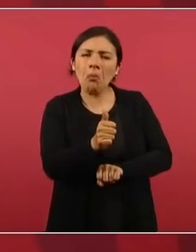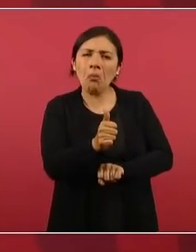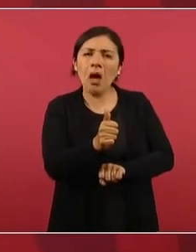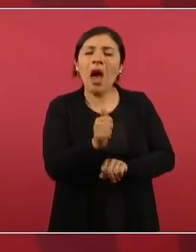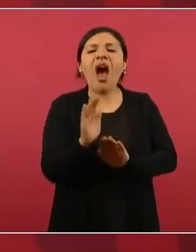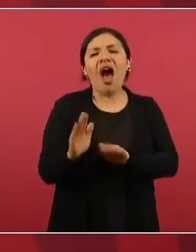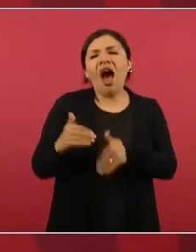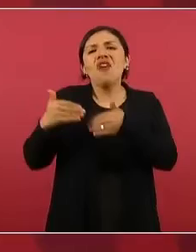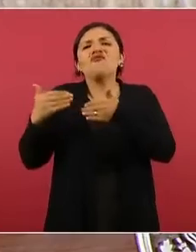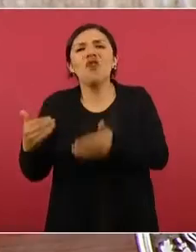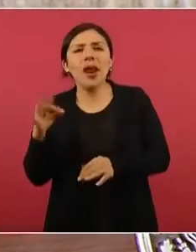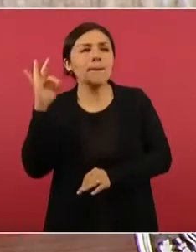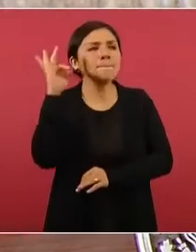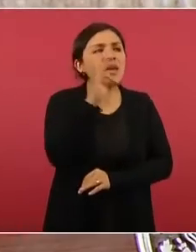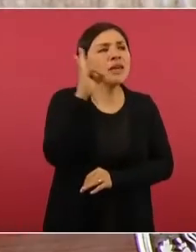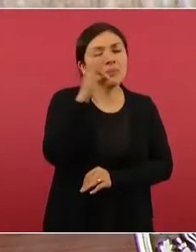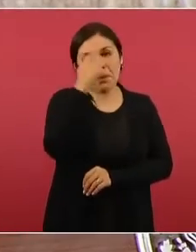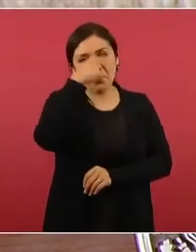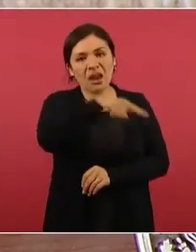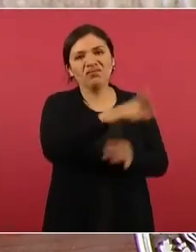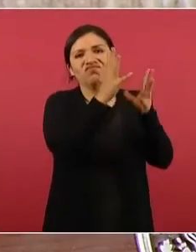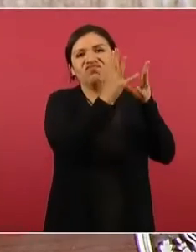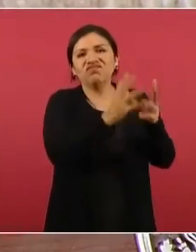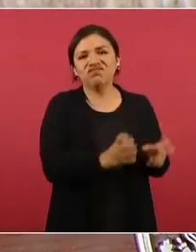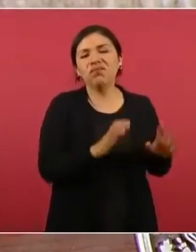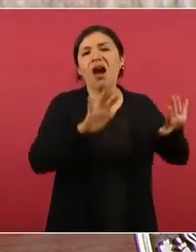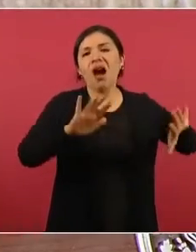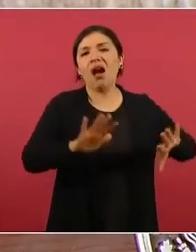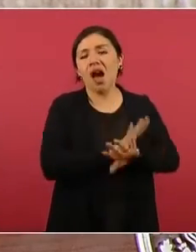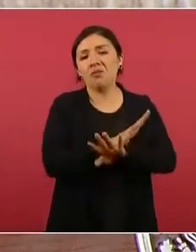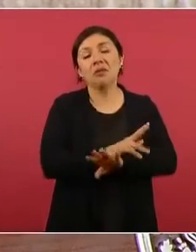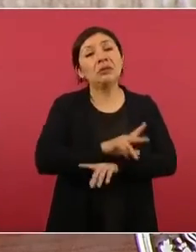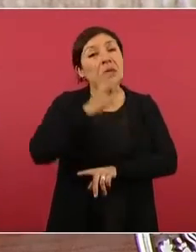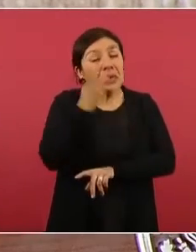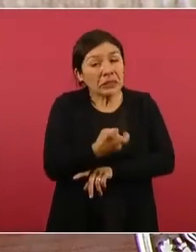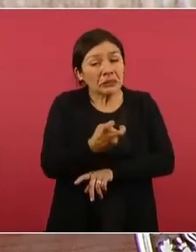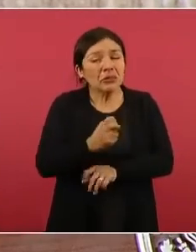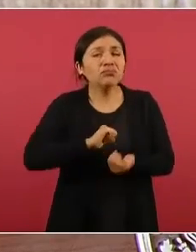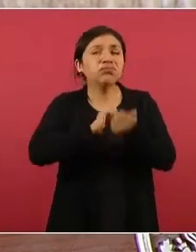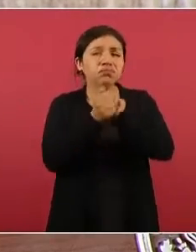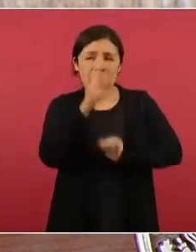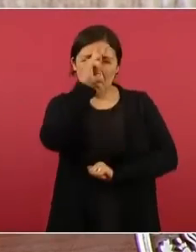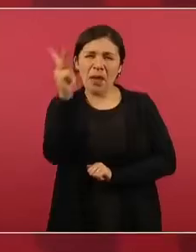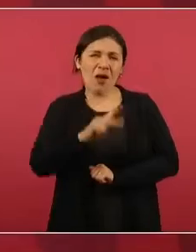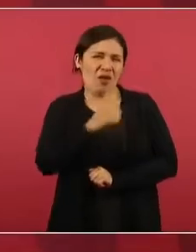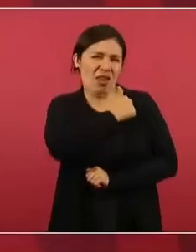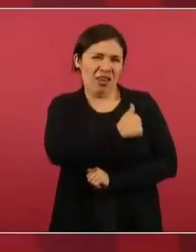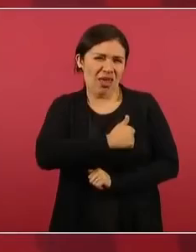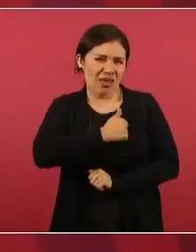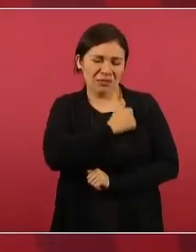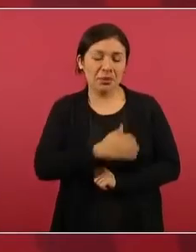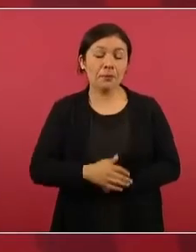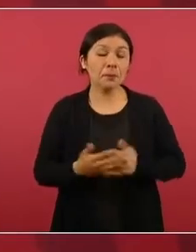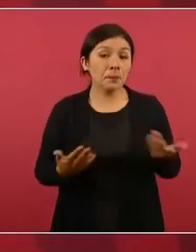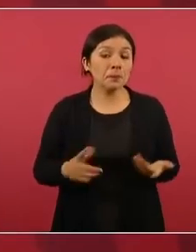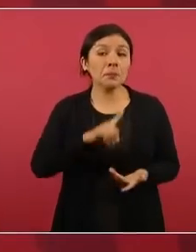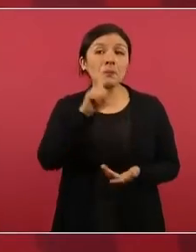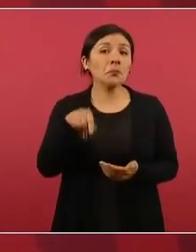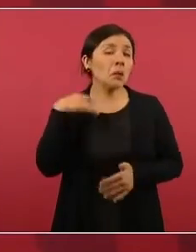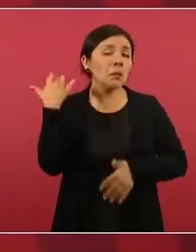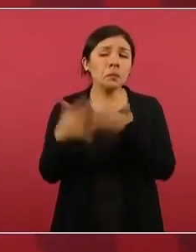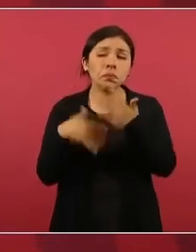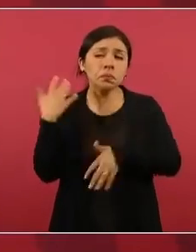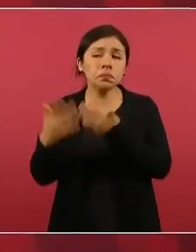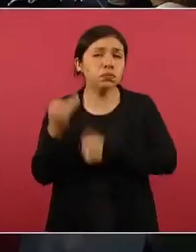y va a ser lastimoso. Al paso del tiempo, esa transformación llegó de